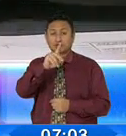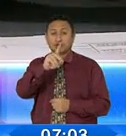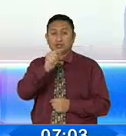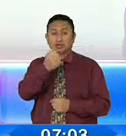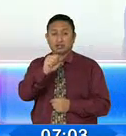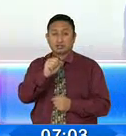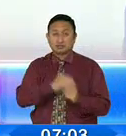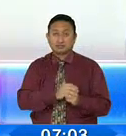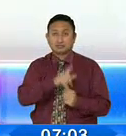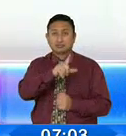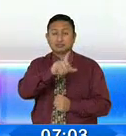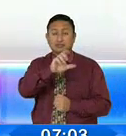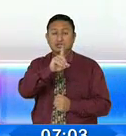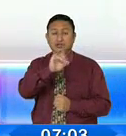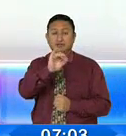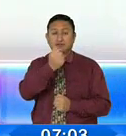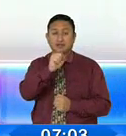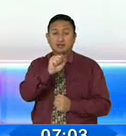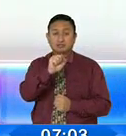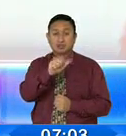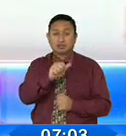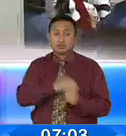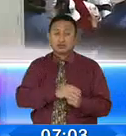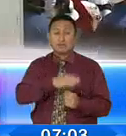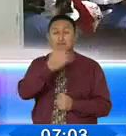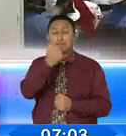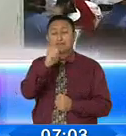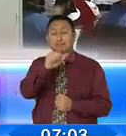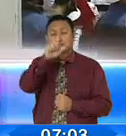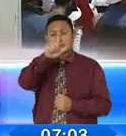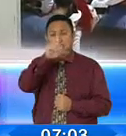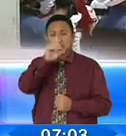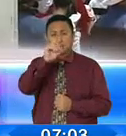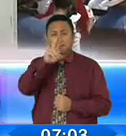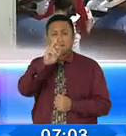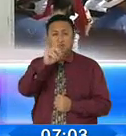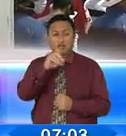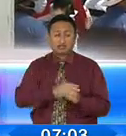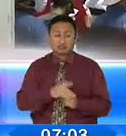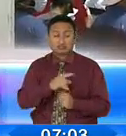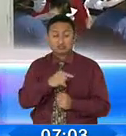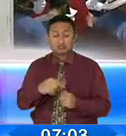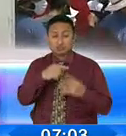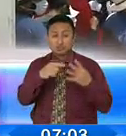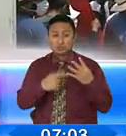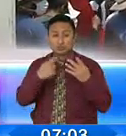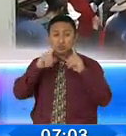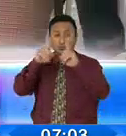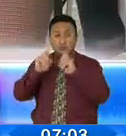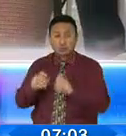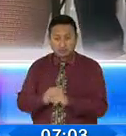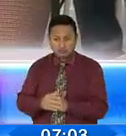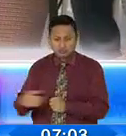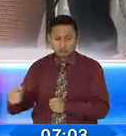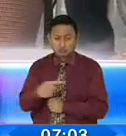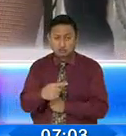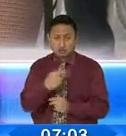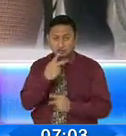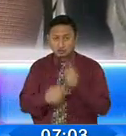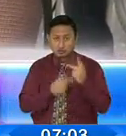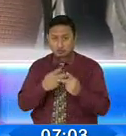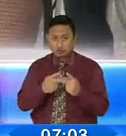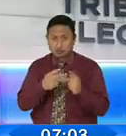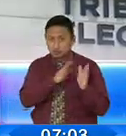y Mónica Sandoval. La consulta que hace el burgomaestre es si se cumplieron o no con las formalidades y procedimientos de su